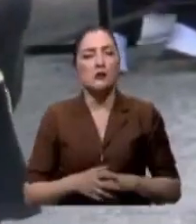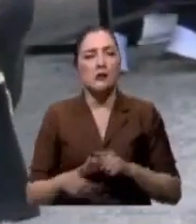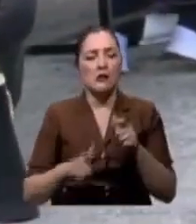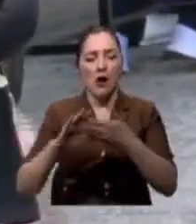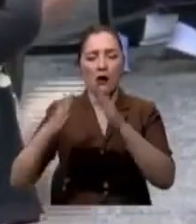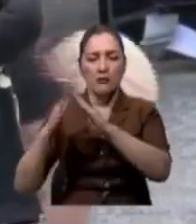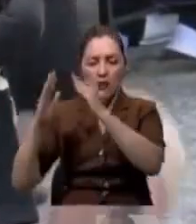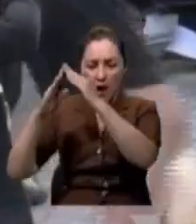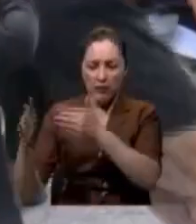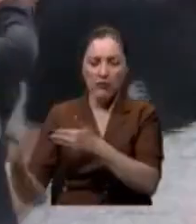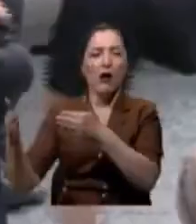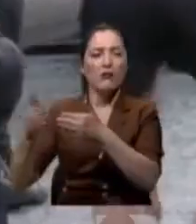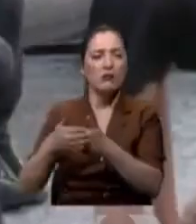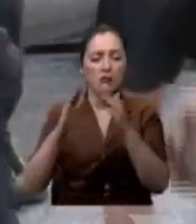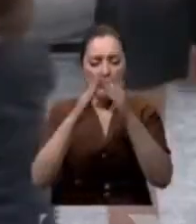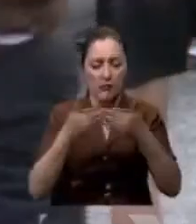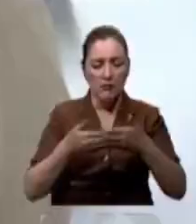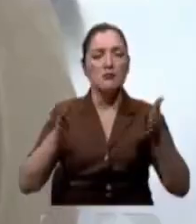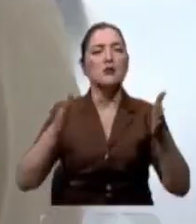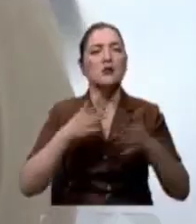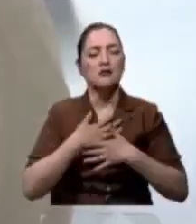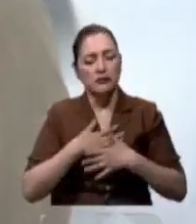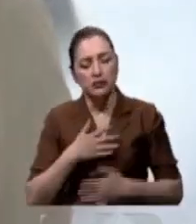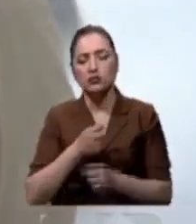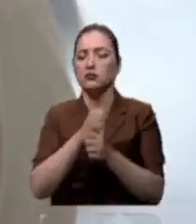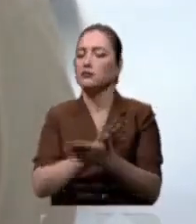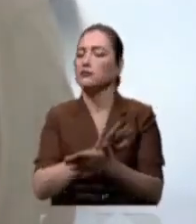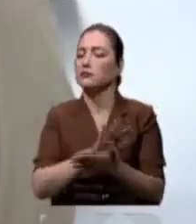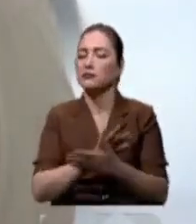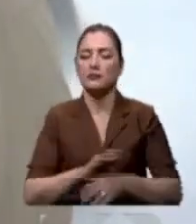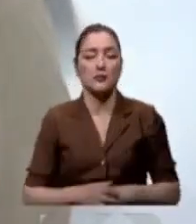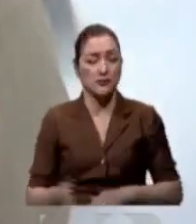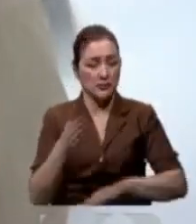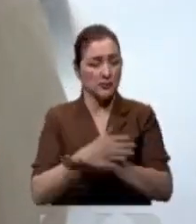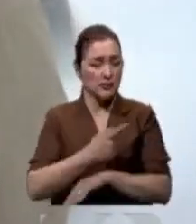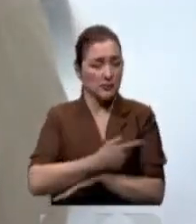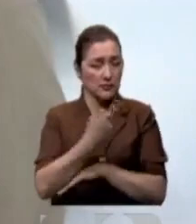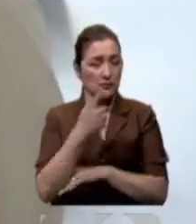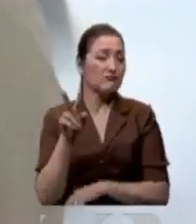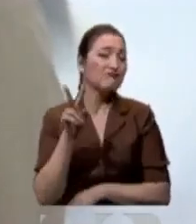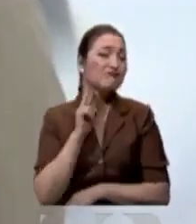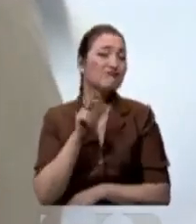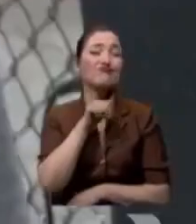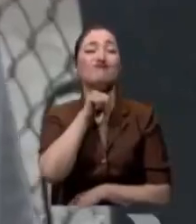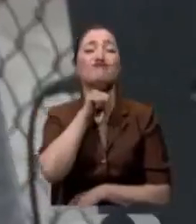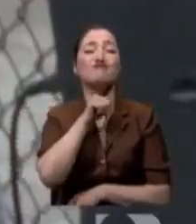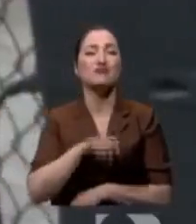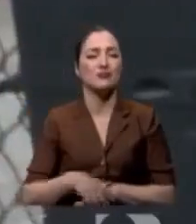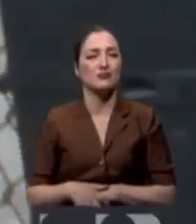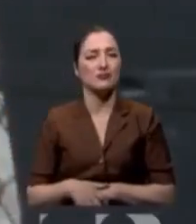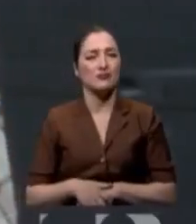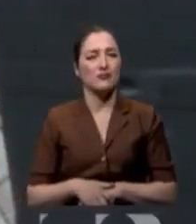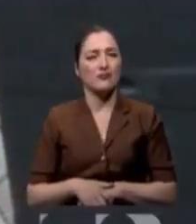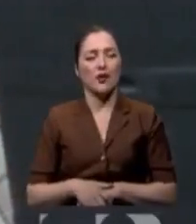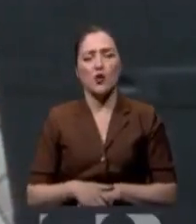del Placer Alto explican que ahora con esta reapertura sienten más tranquilidad, pues anteriormente a diario eran víctimas de la delincuencia. Hay